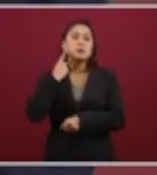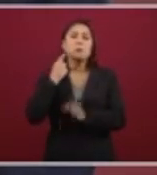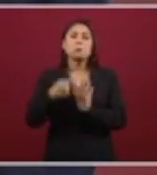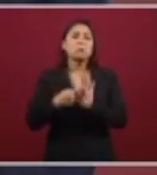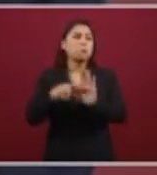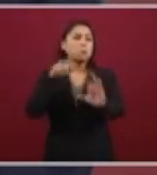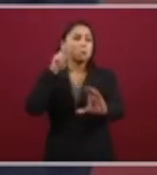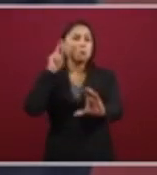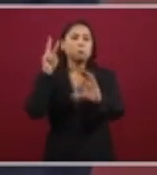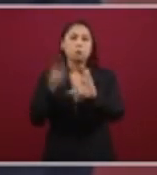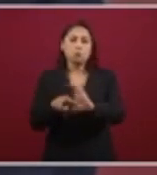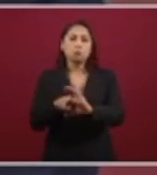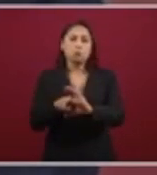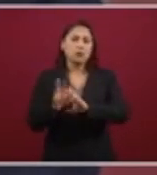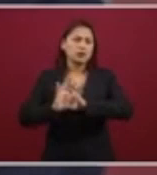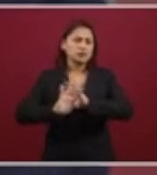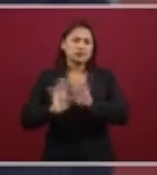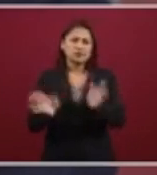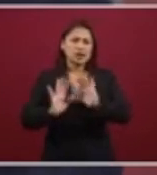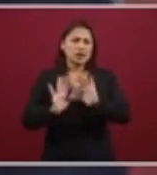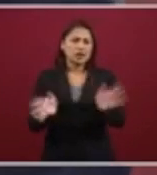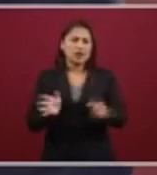Es política